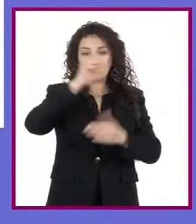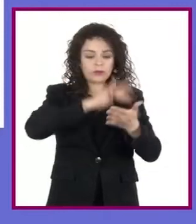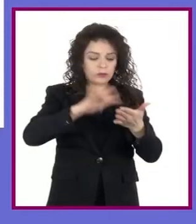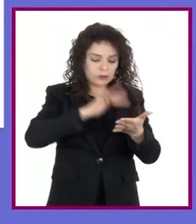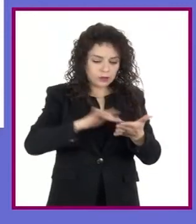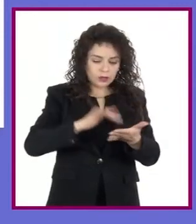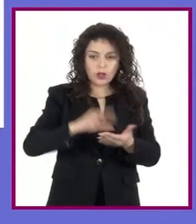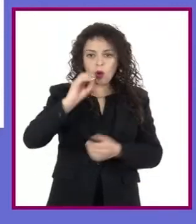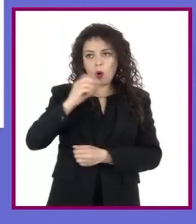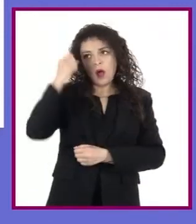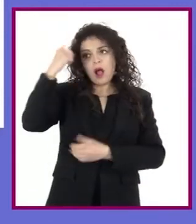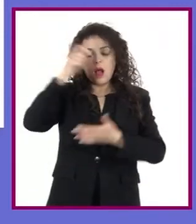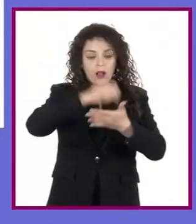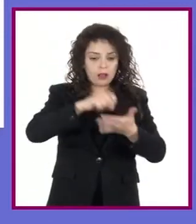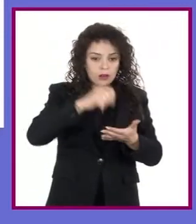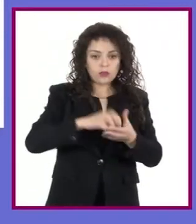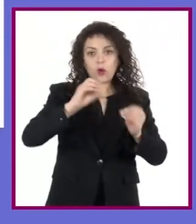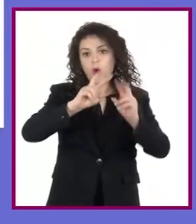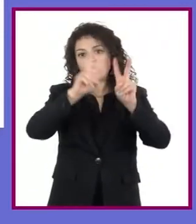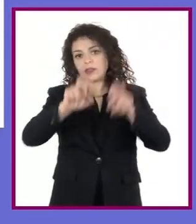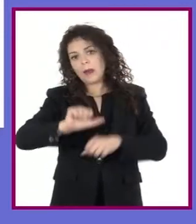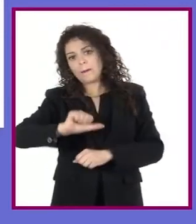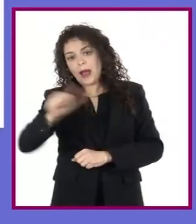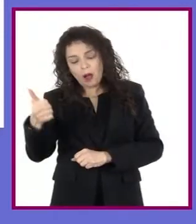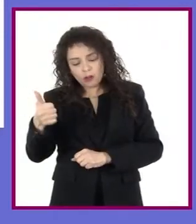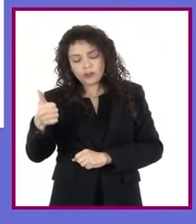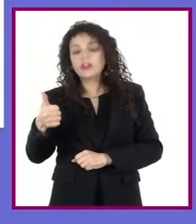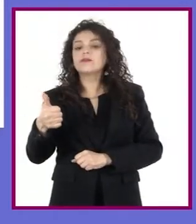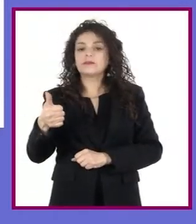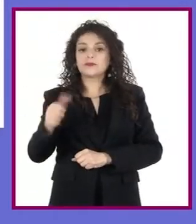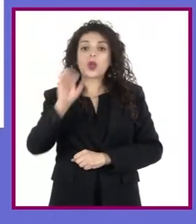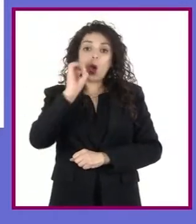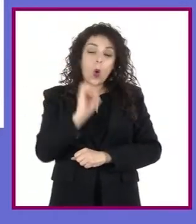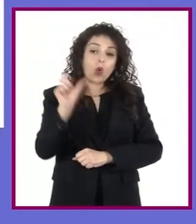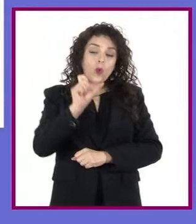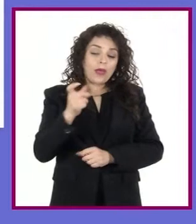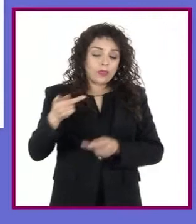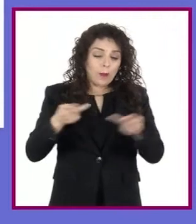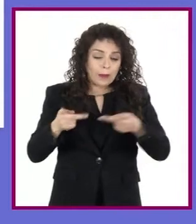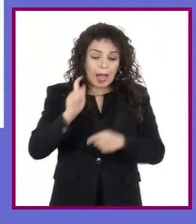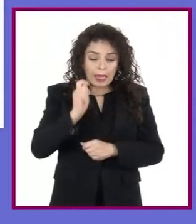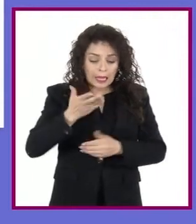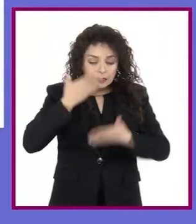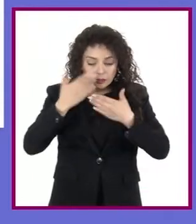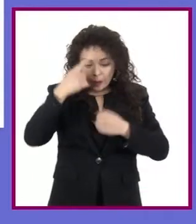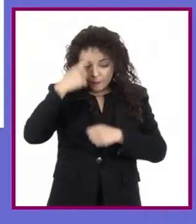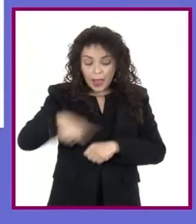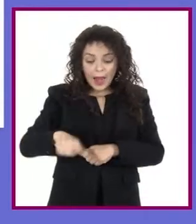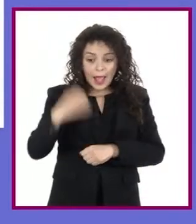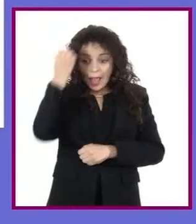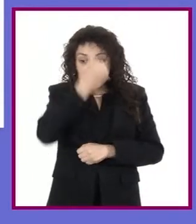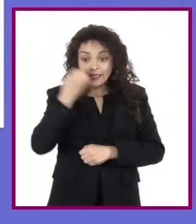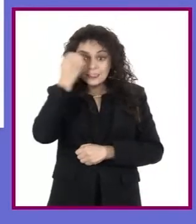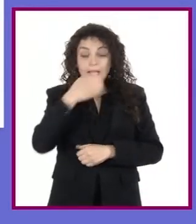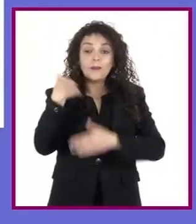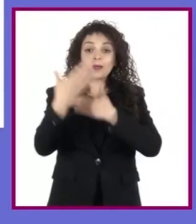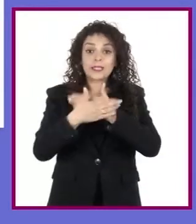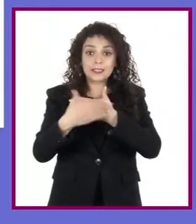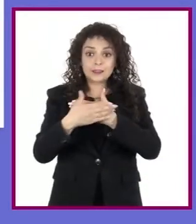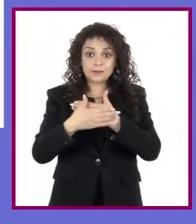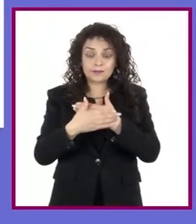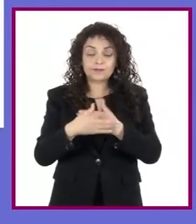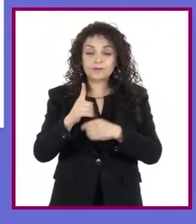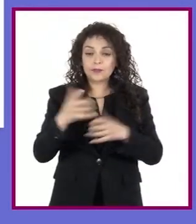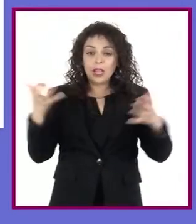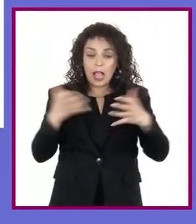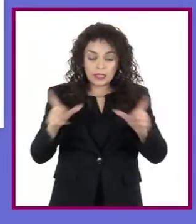autores o de otros temas. También cuando se está preparando un examen, cuando estamos estudiando y memorizando, hacer resúmenes de